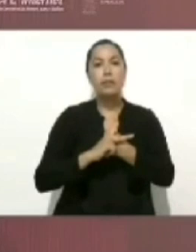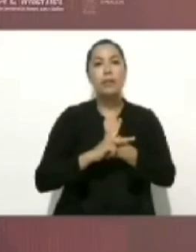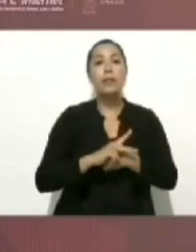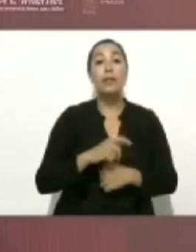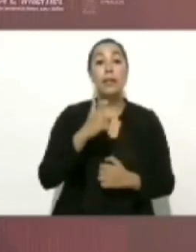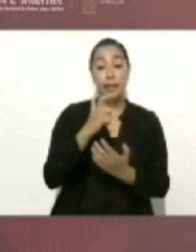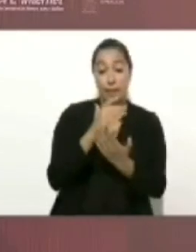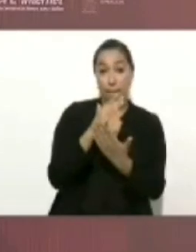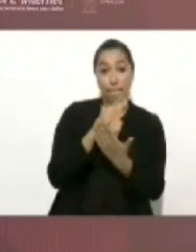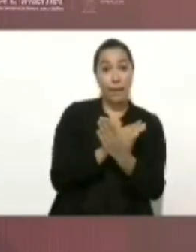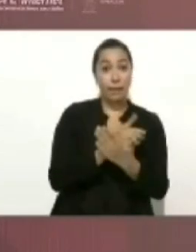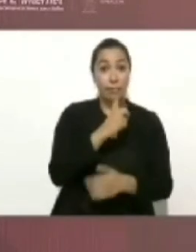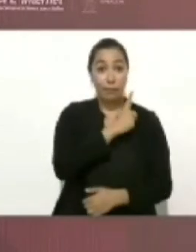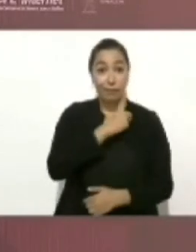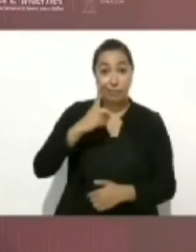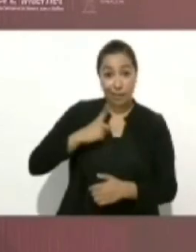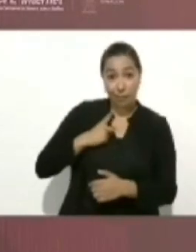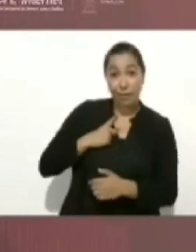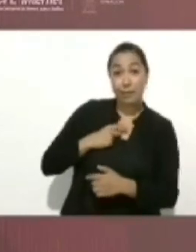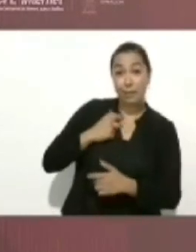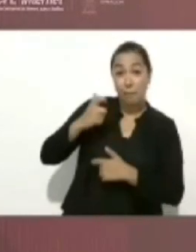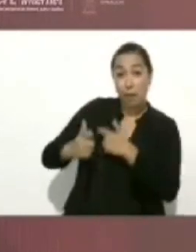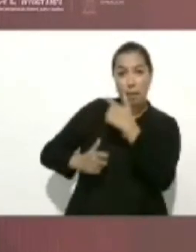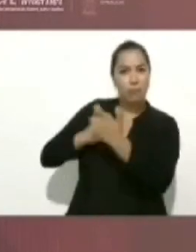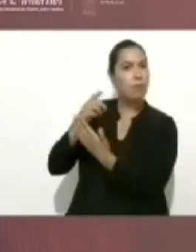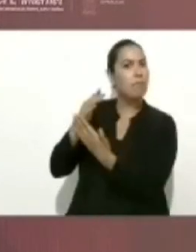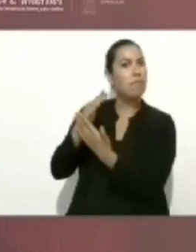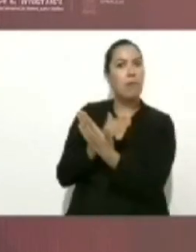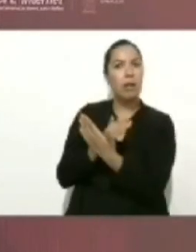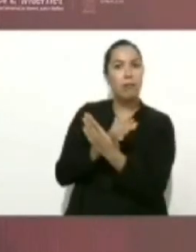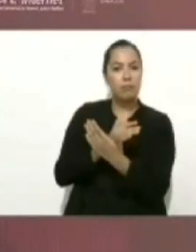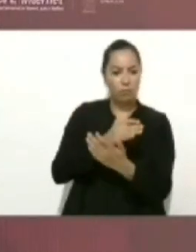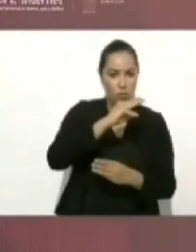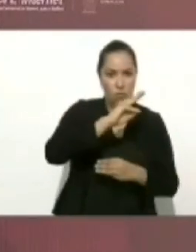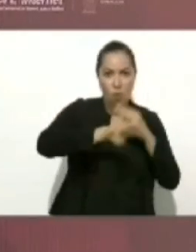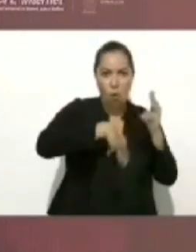menos endeudamiento en el mundo.